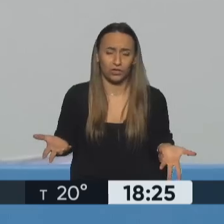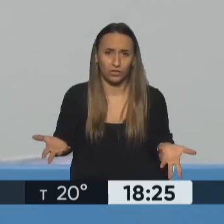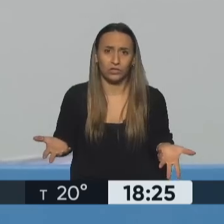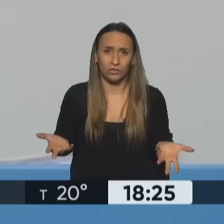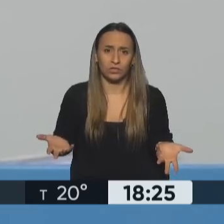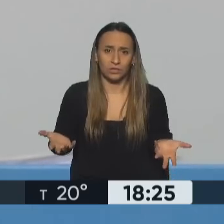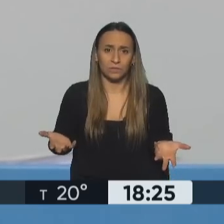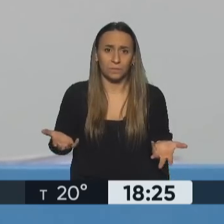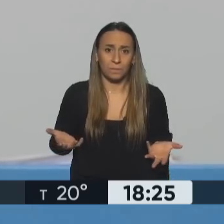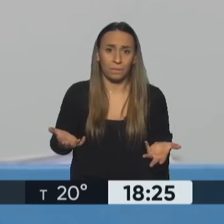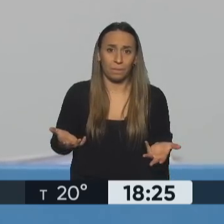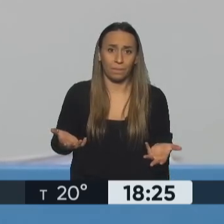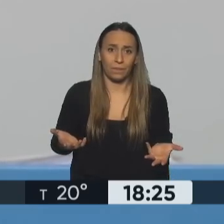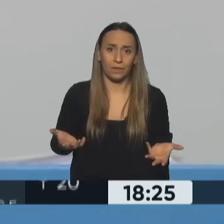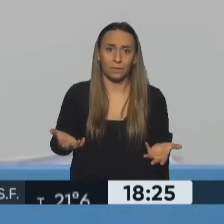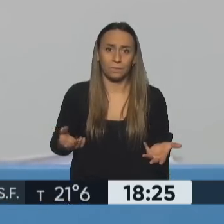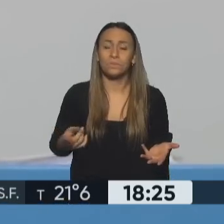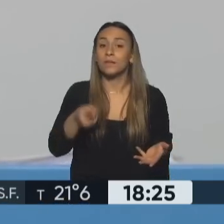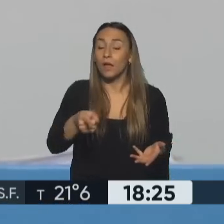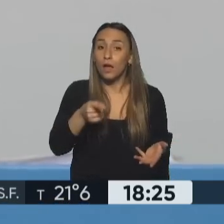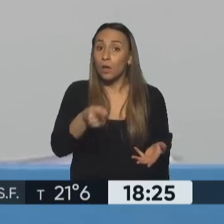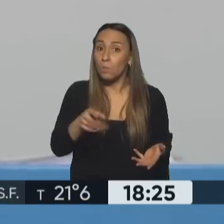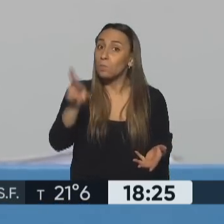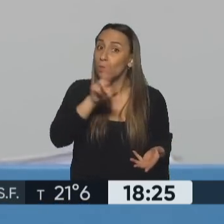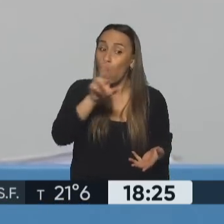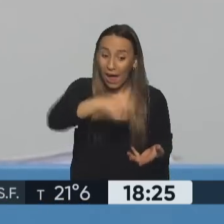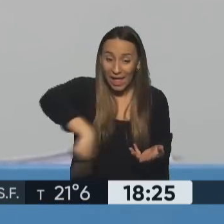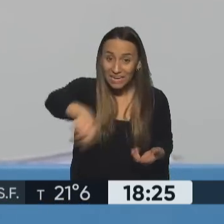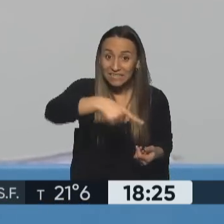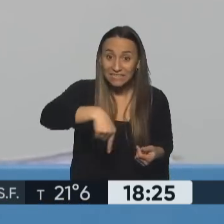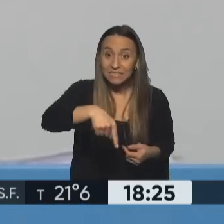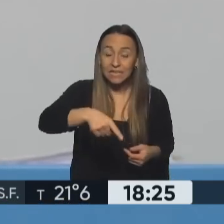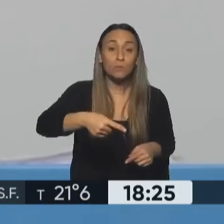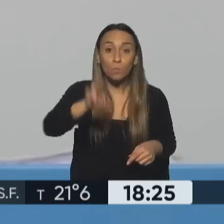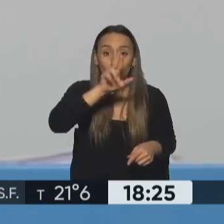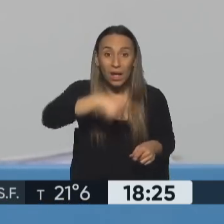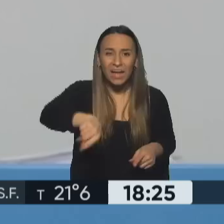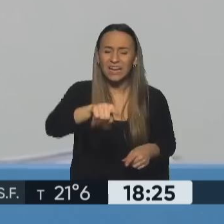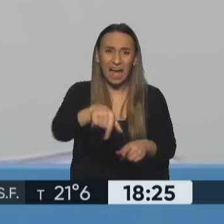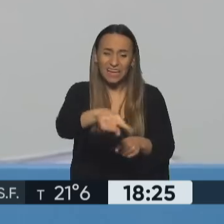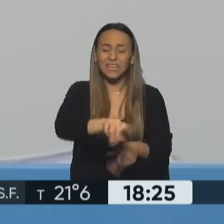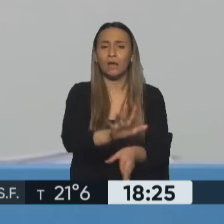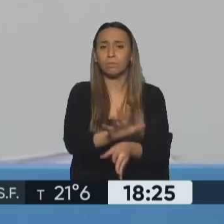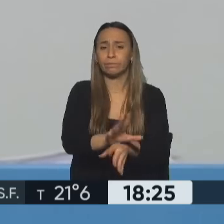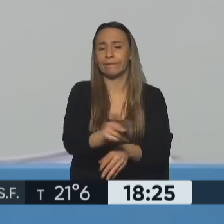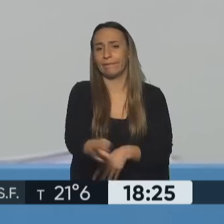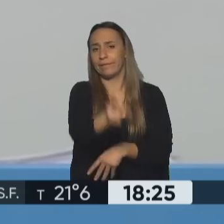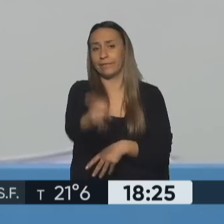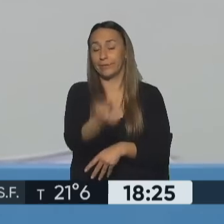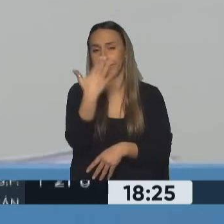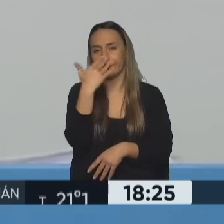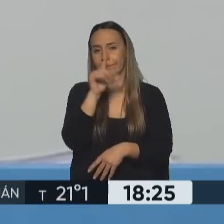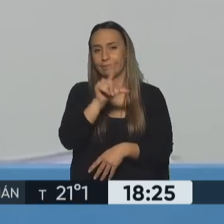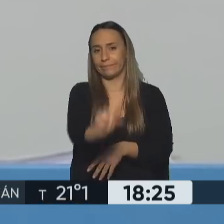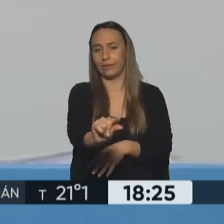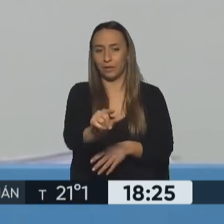son las que revuelven, las mujeres son las que más las basurean en